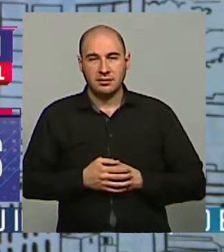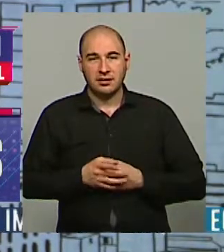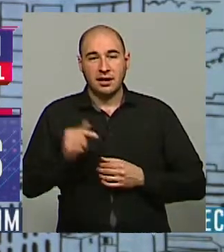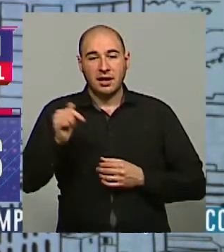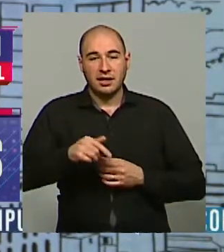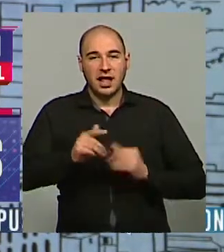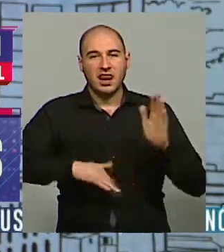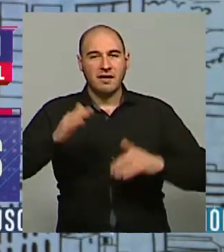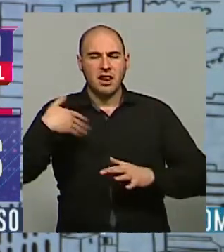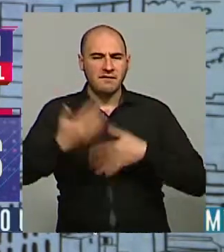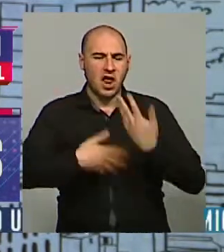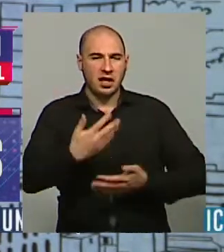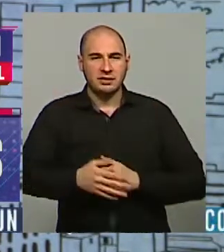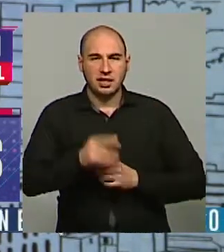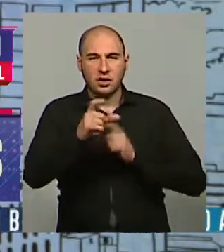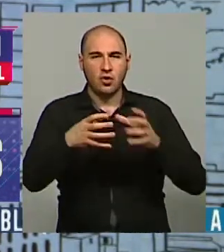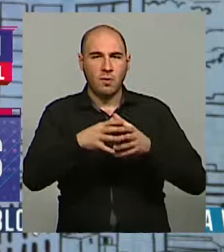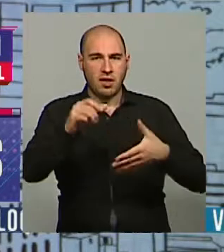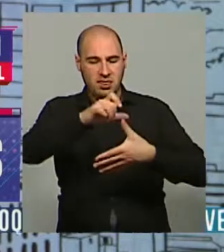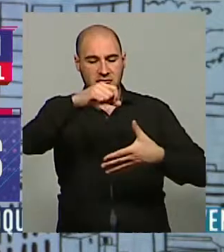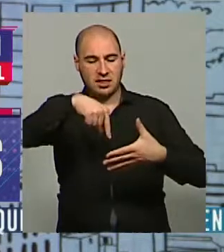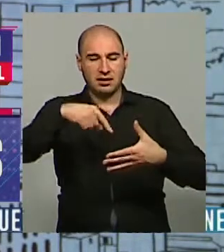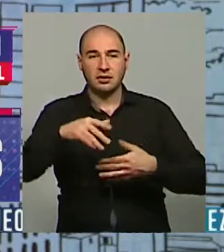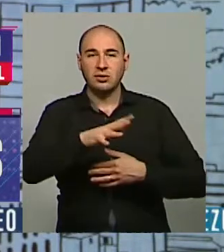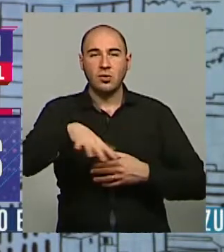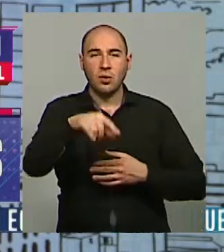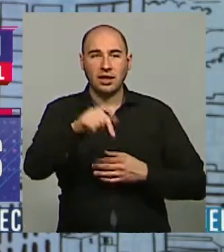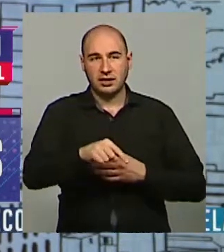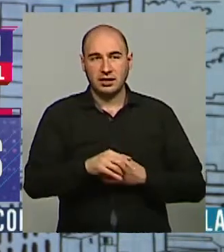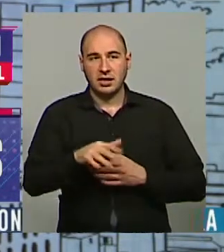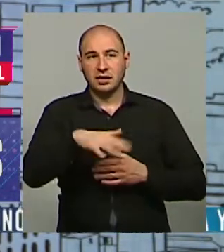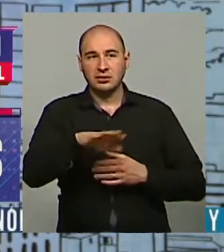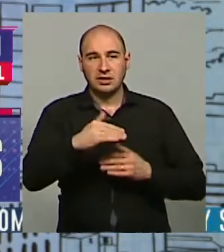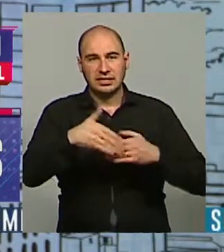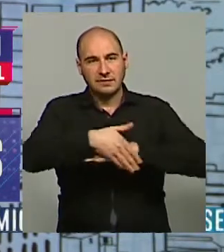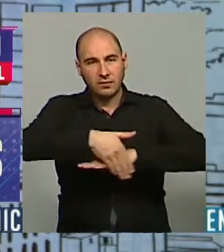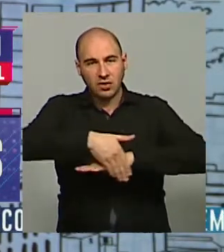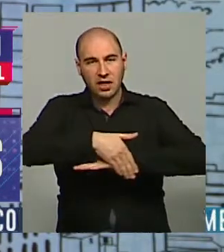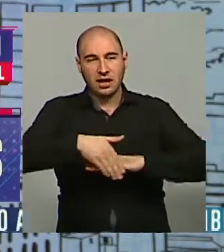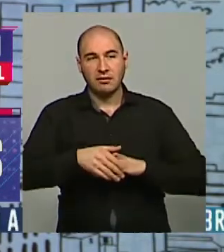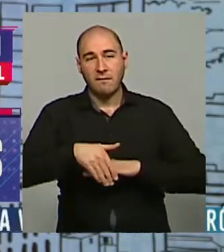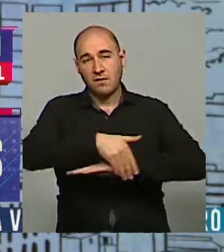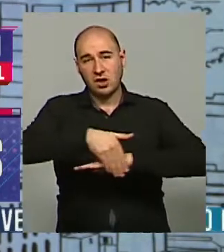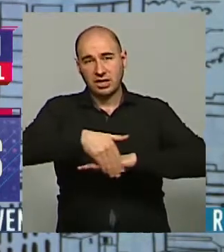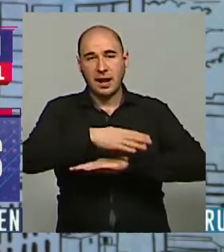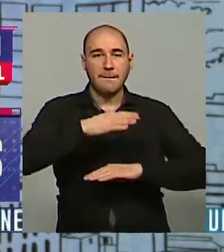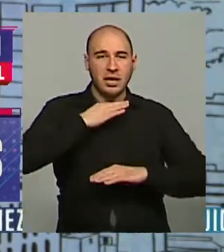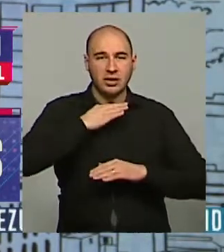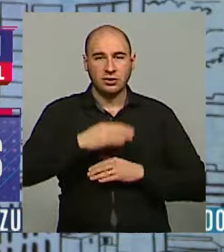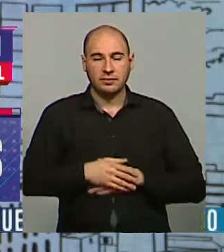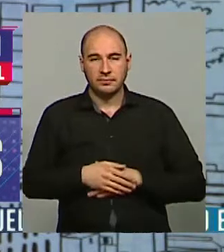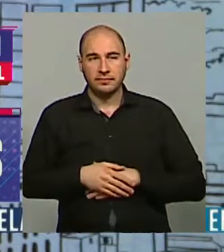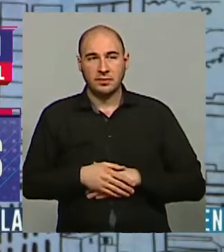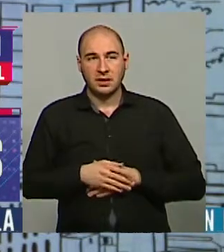genere ese nivel de violencia, ¿no es cierto?, hacia los latinos, sobre todo en esa ciudad, que es una ciudad muy limítrofe con México, Claro.